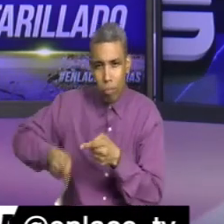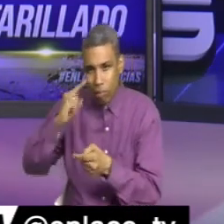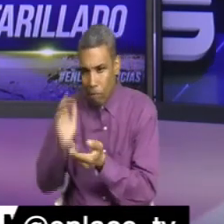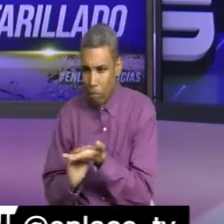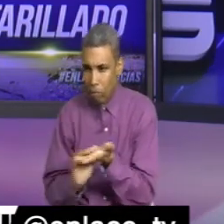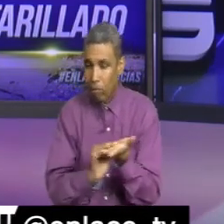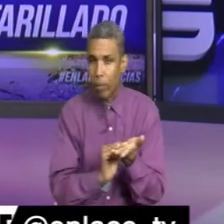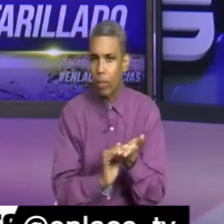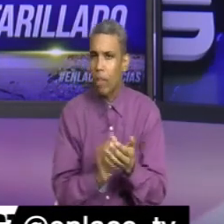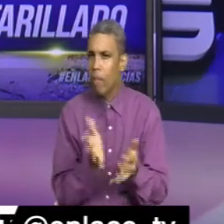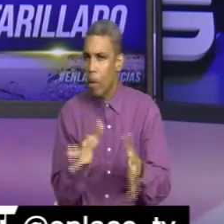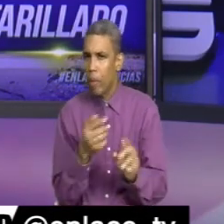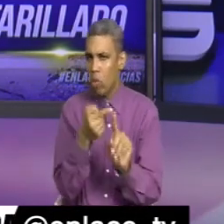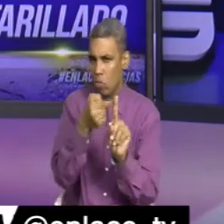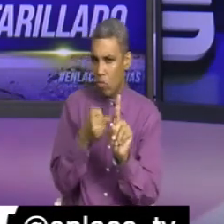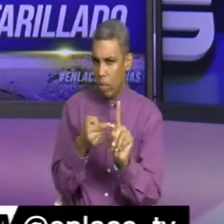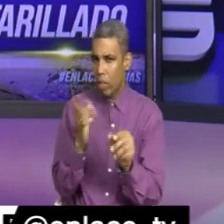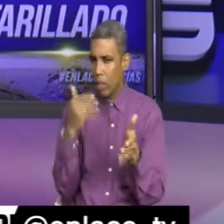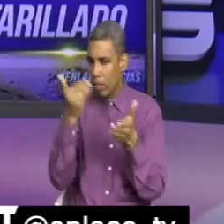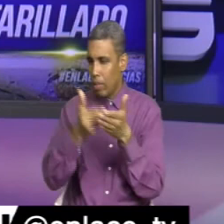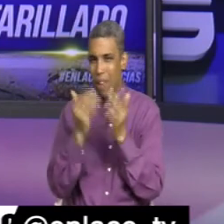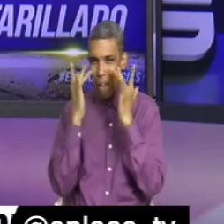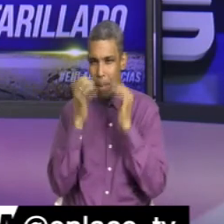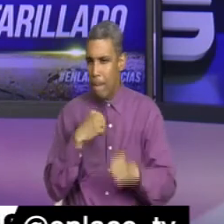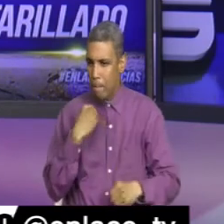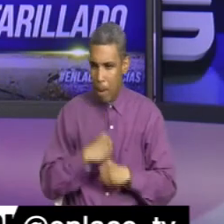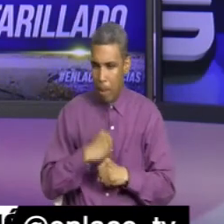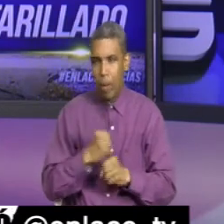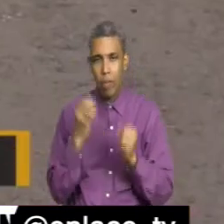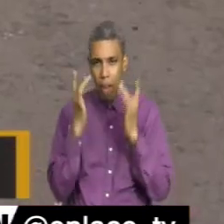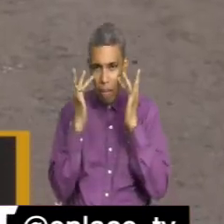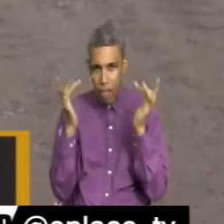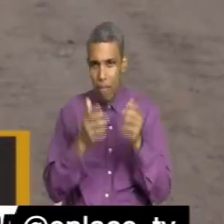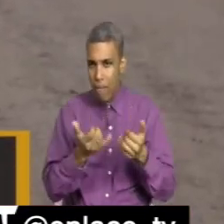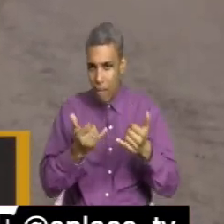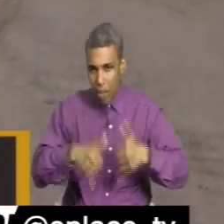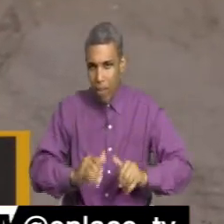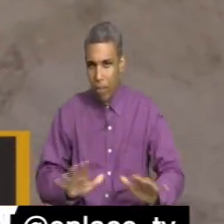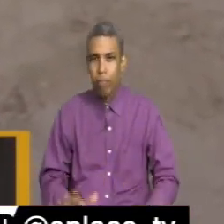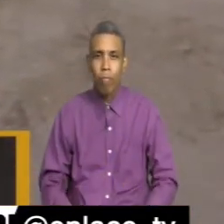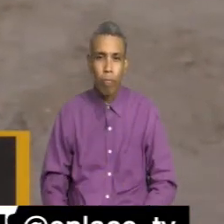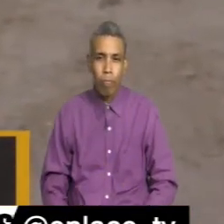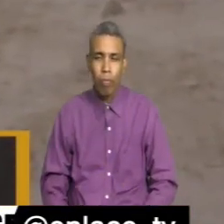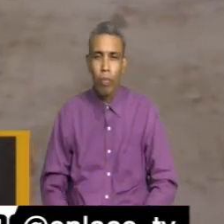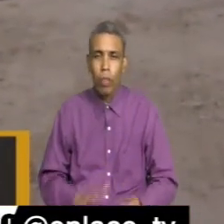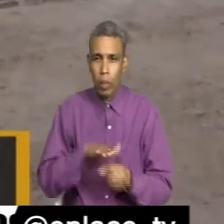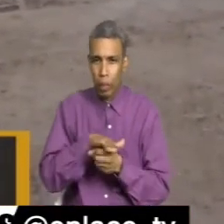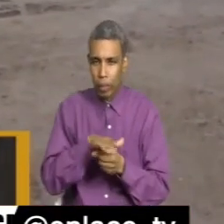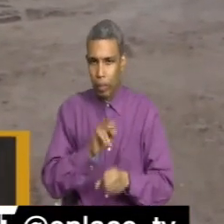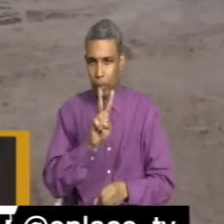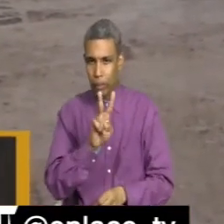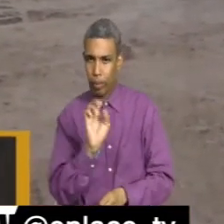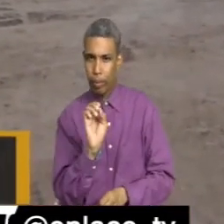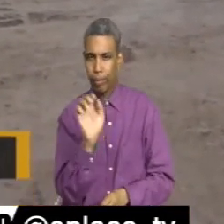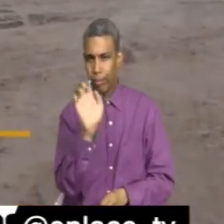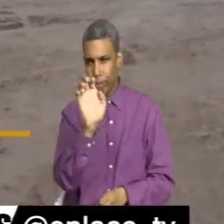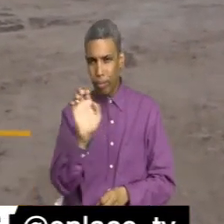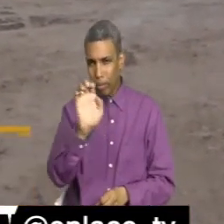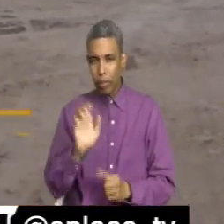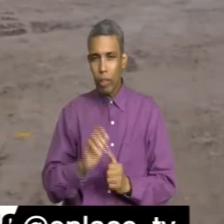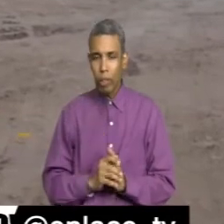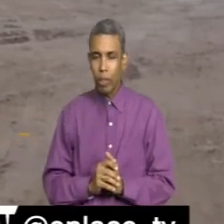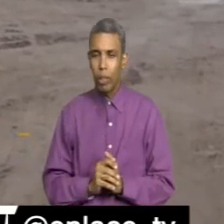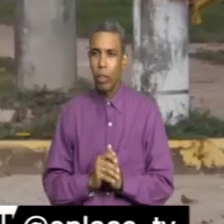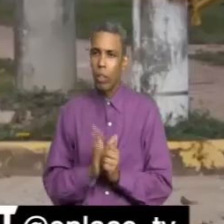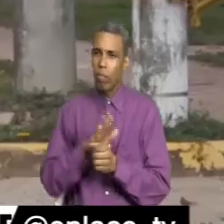que en un mes aproximadamente culmine este proyecto. Las labores que se realizan en el barrio 20 de enero beneficiarán además a sectores